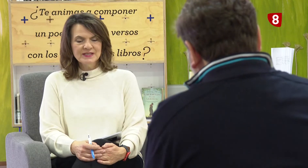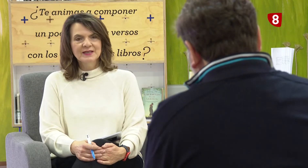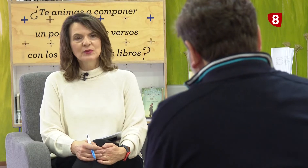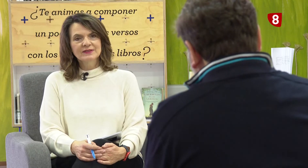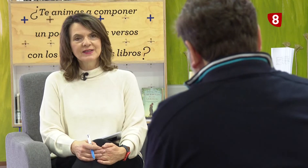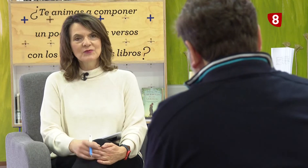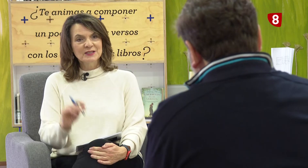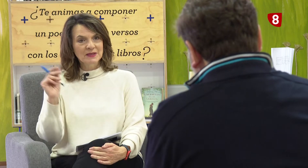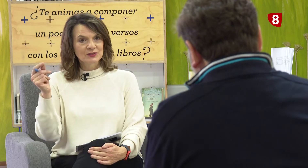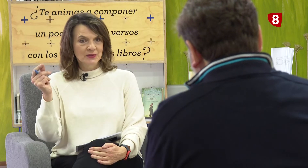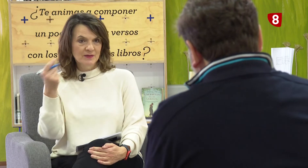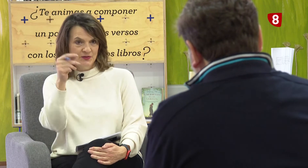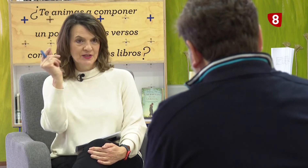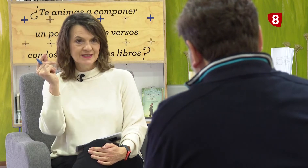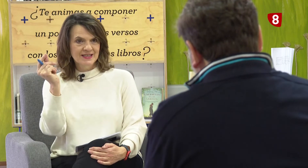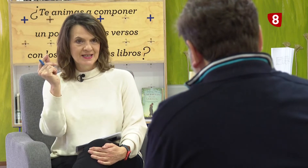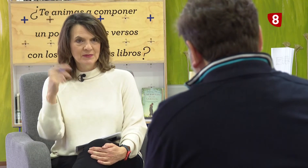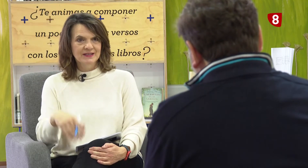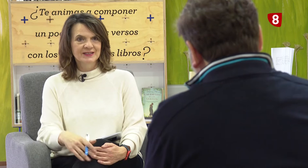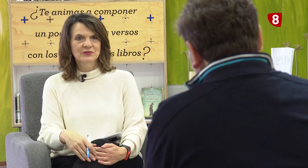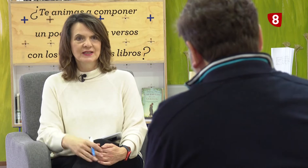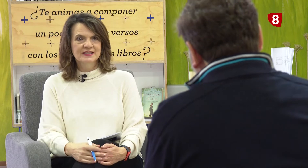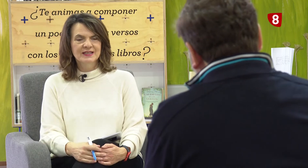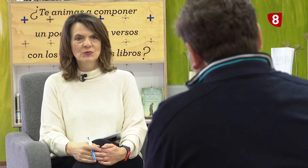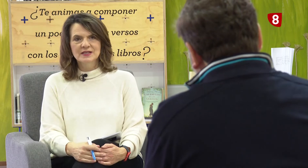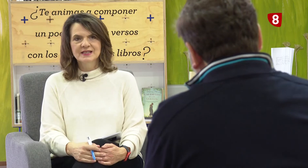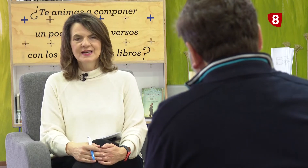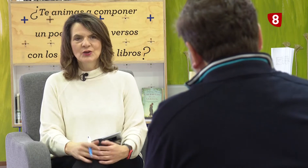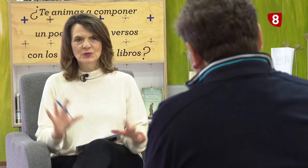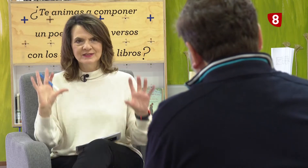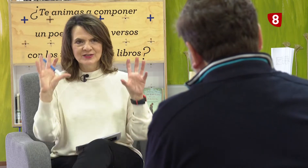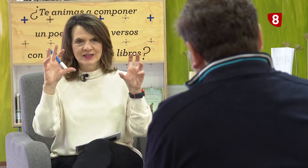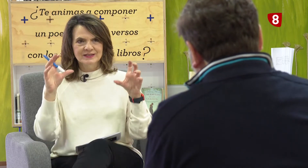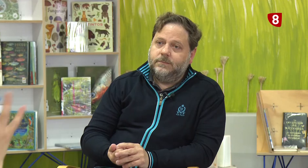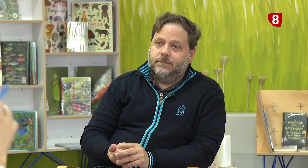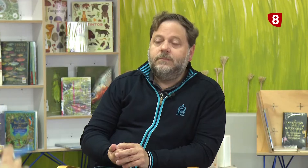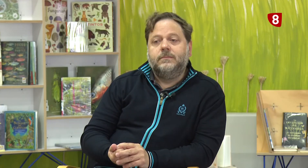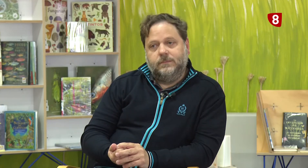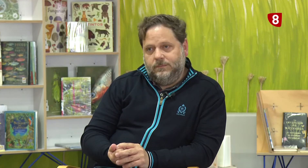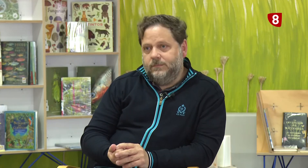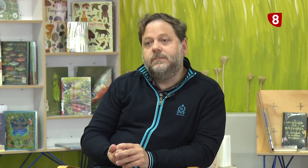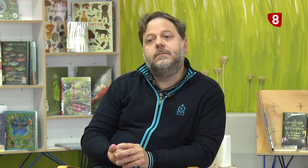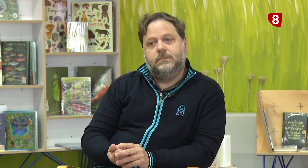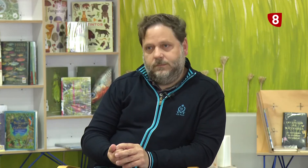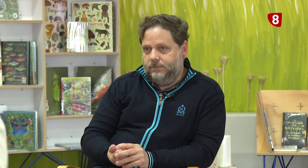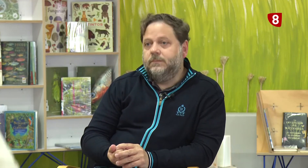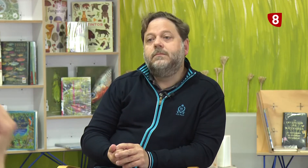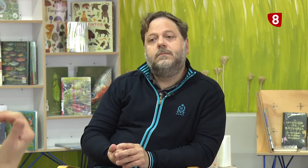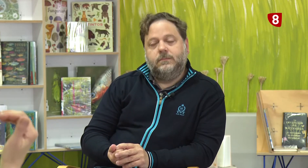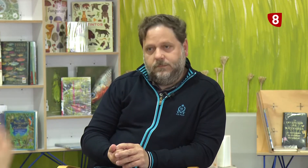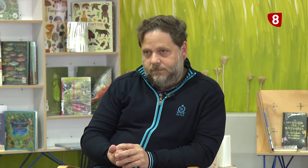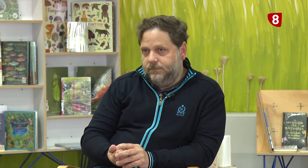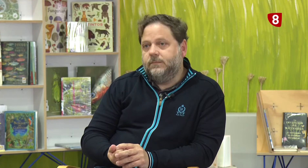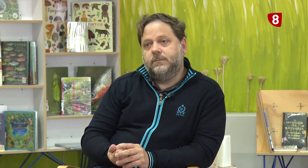en cada lengua se da importancia a un aspecto, por ejemplo, de este animal. En unas lenguas lo importante son las garras, en otras lenguas es la